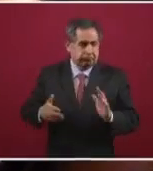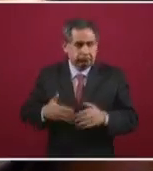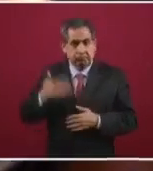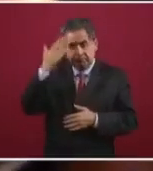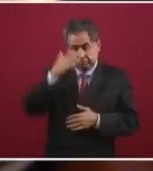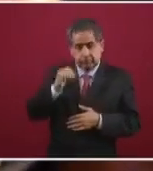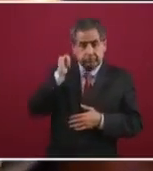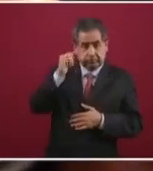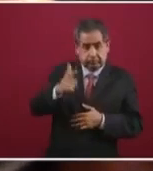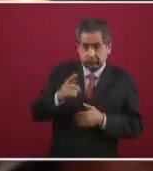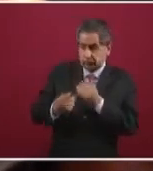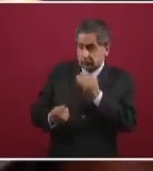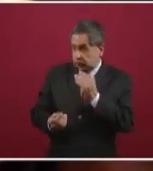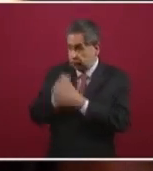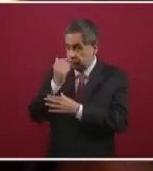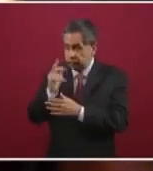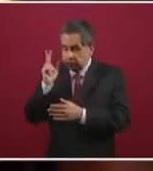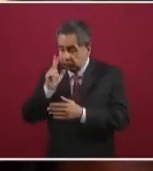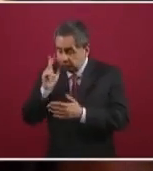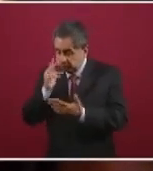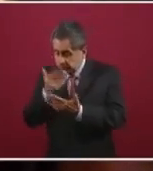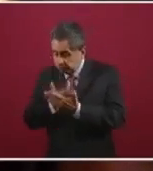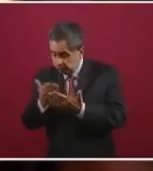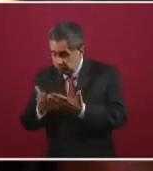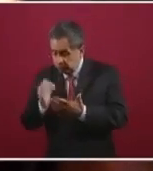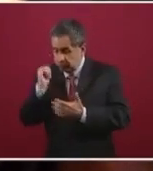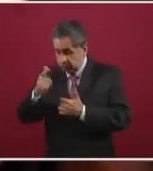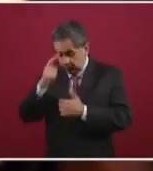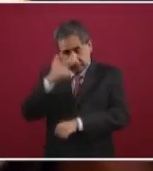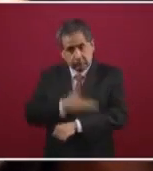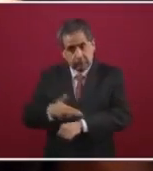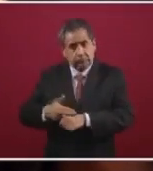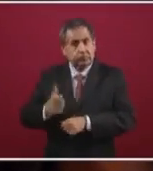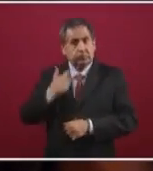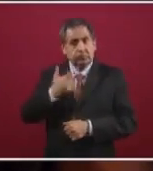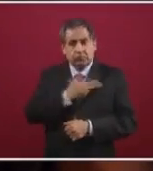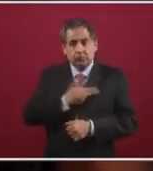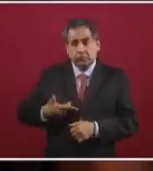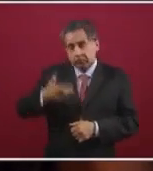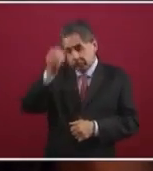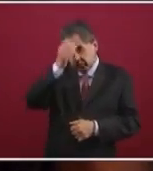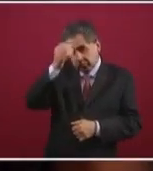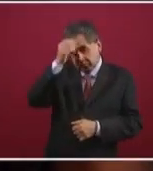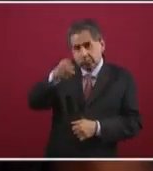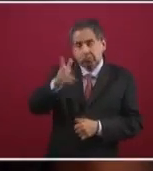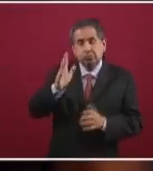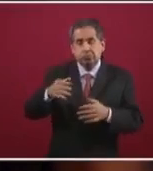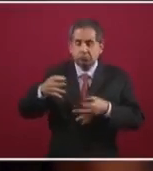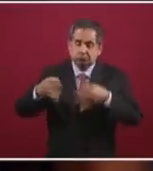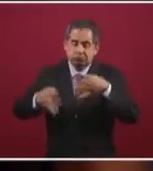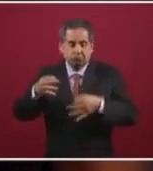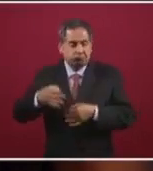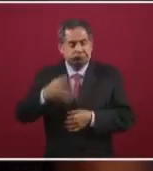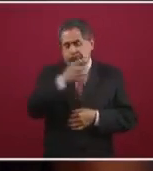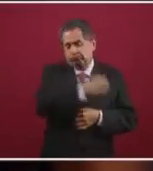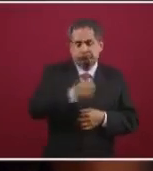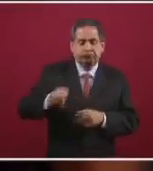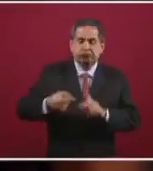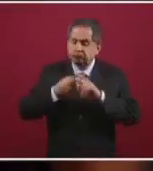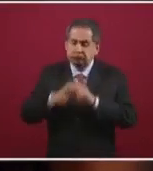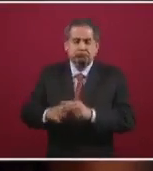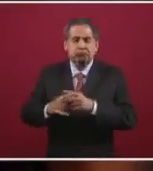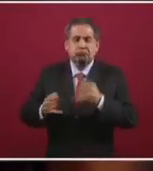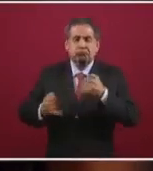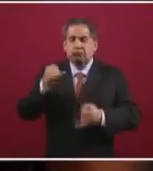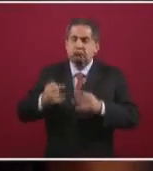ya tiene nuevos indicios ahora que ha avanzado este proceso y qué opina de que ya fue vinculada a proceso e incluso